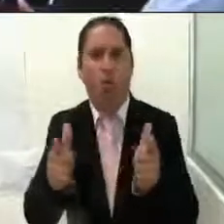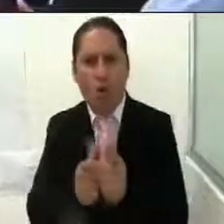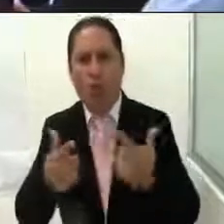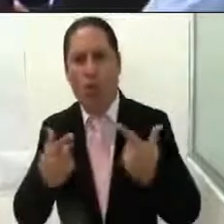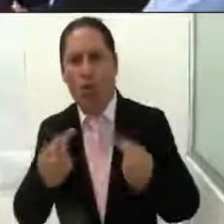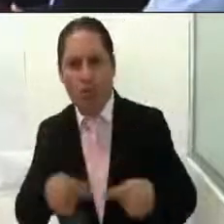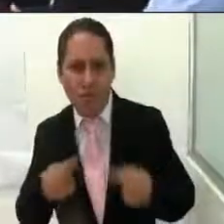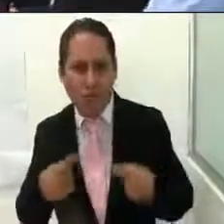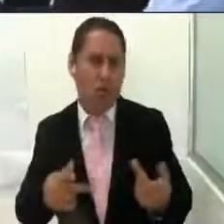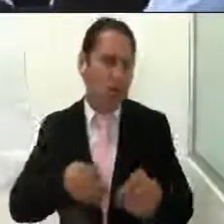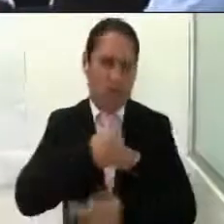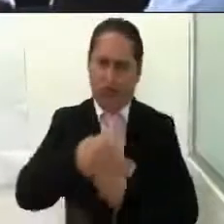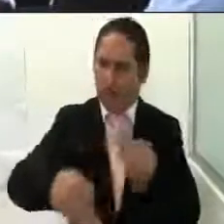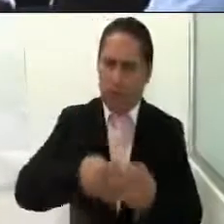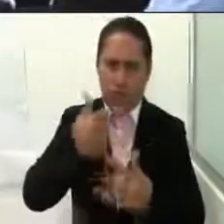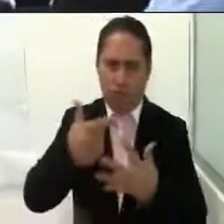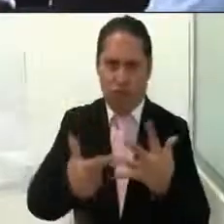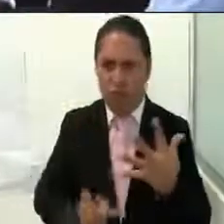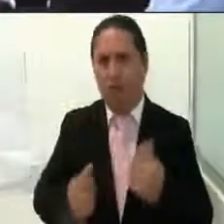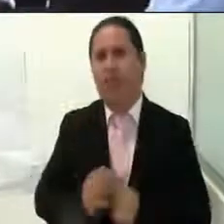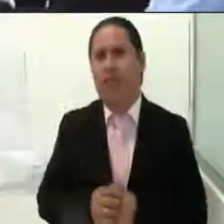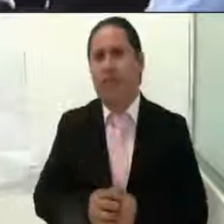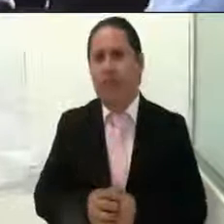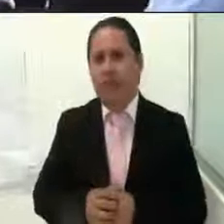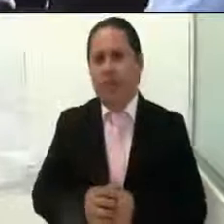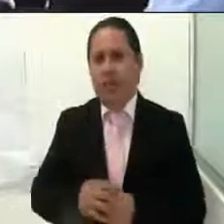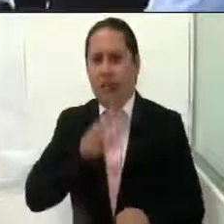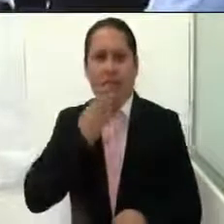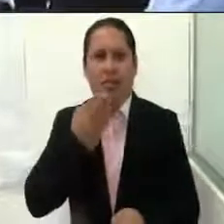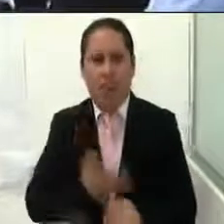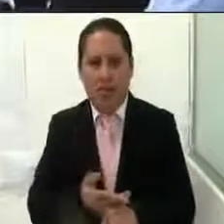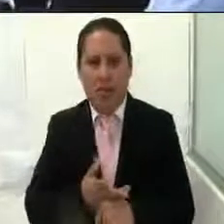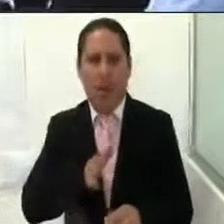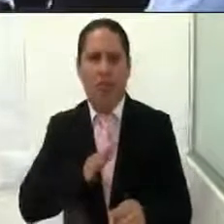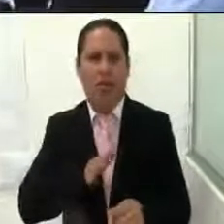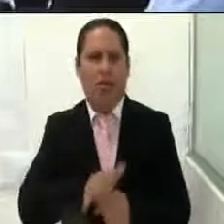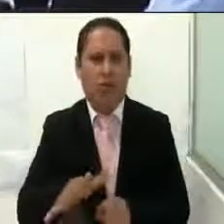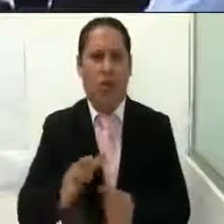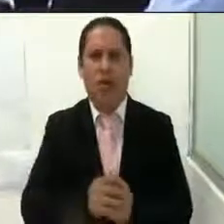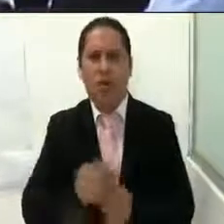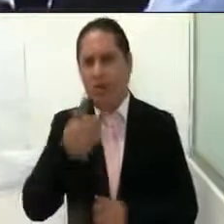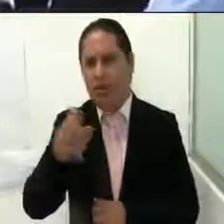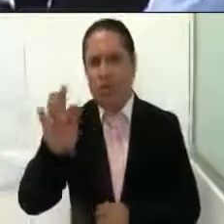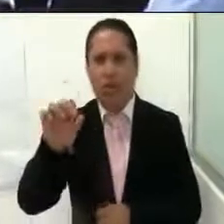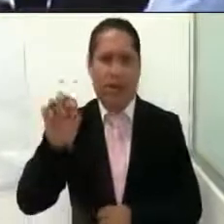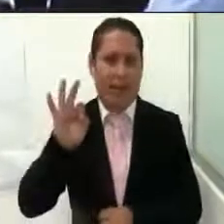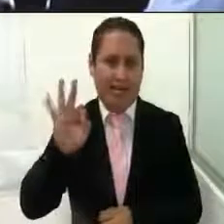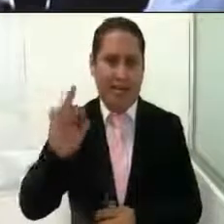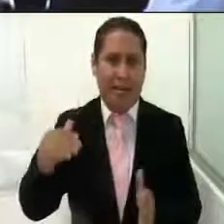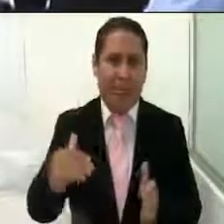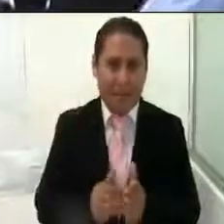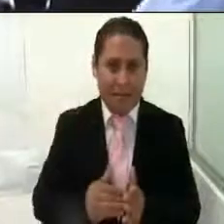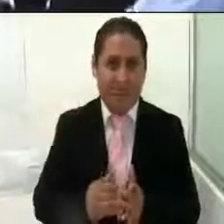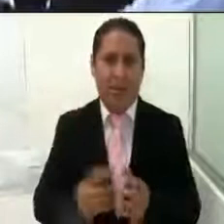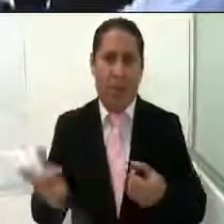entre otros lo que representa 143 mil 103 trámites de actos registrales